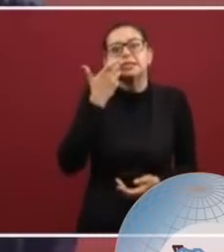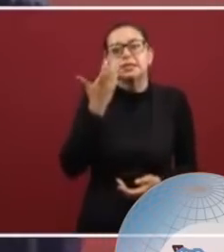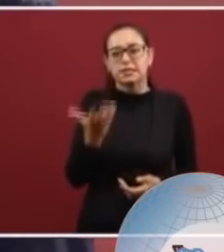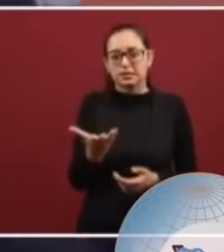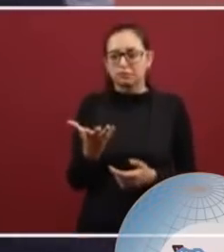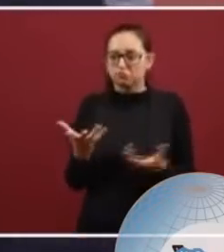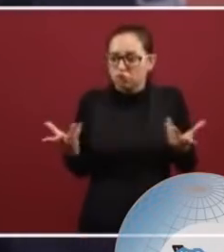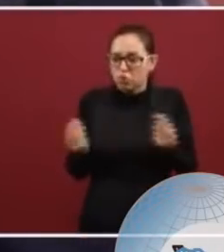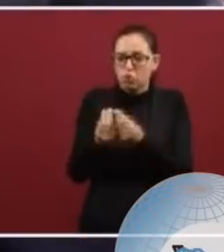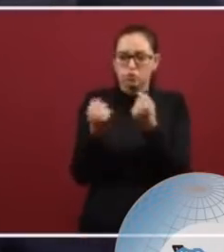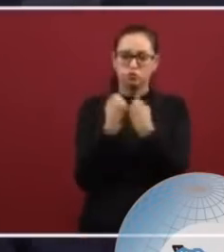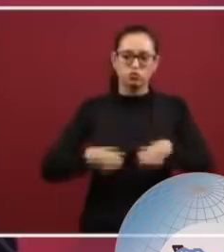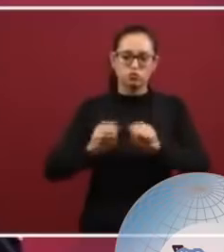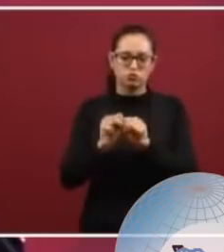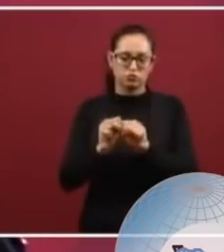asociarnos,